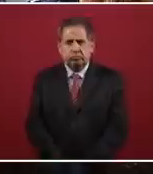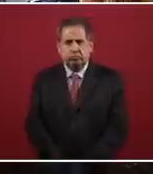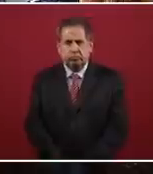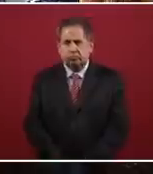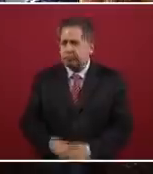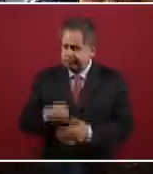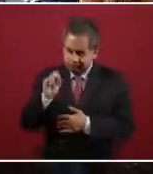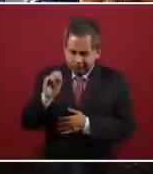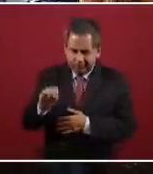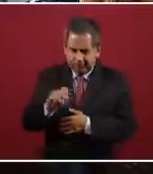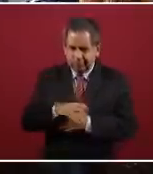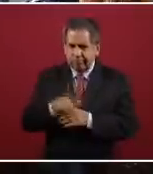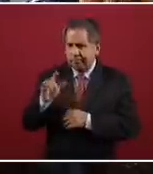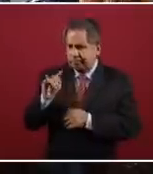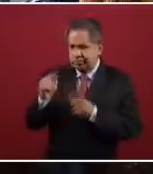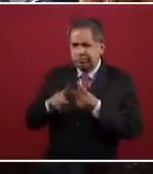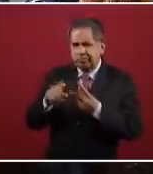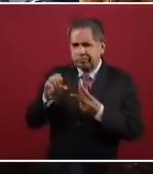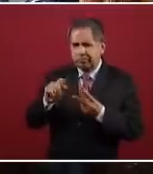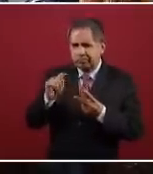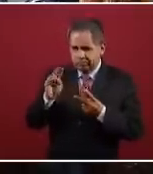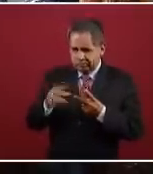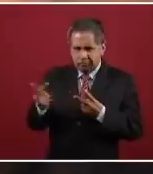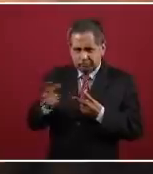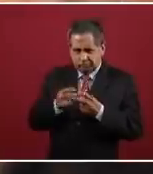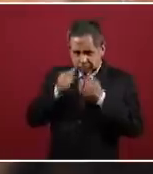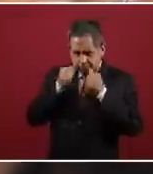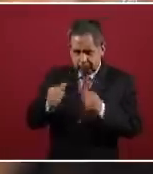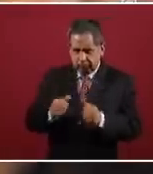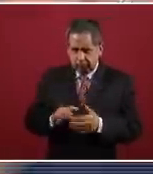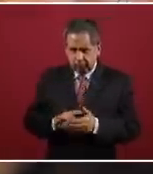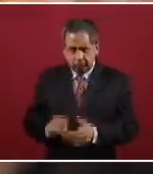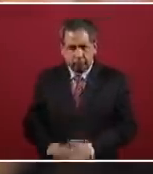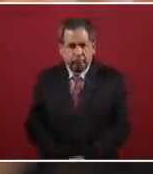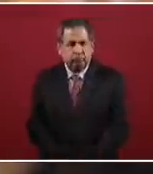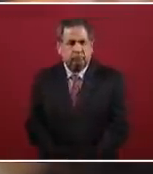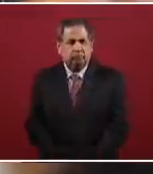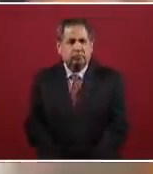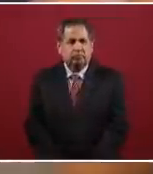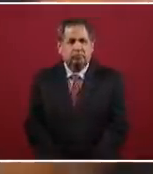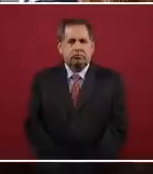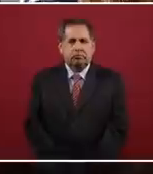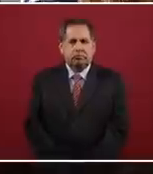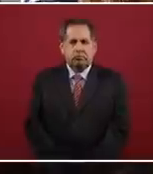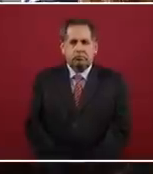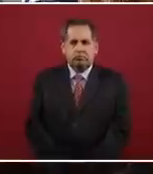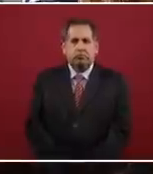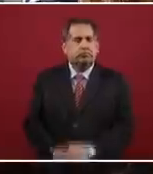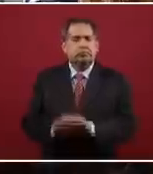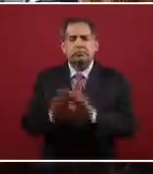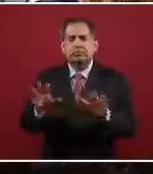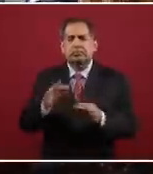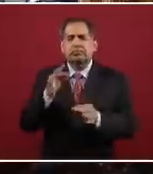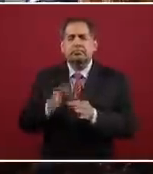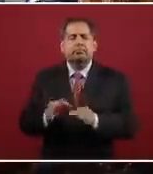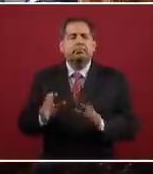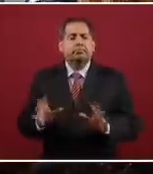Sí, no, y Leti y Esteban. Sí. Sí. Bueno, ya.